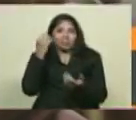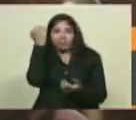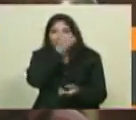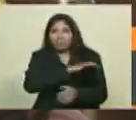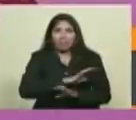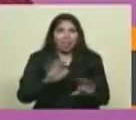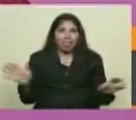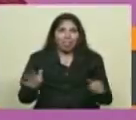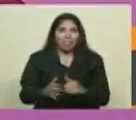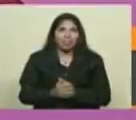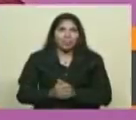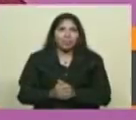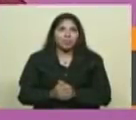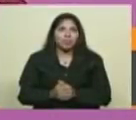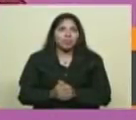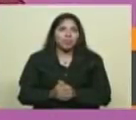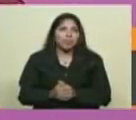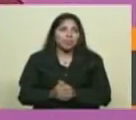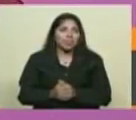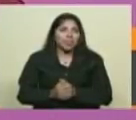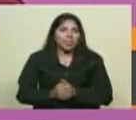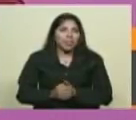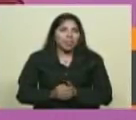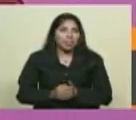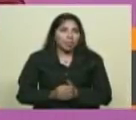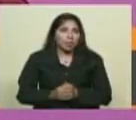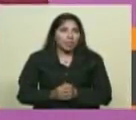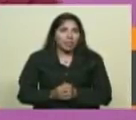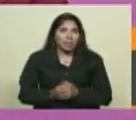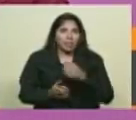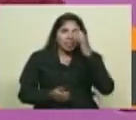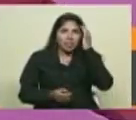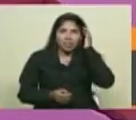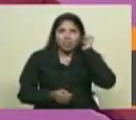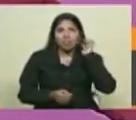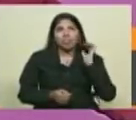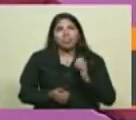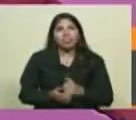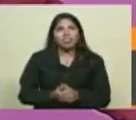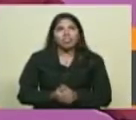en el sindicato de trabajadores gráficos,